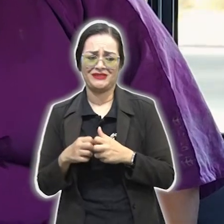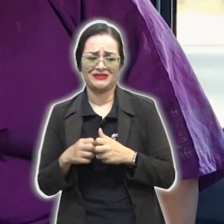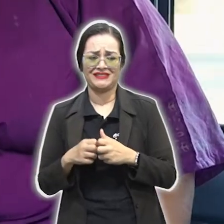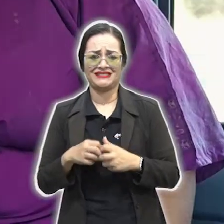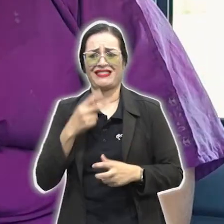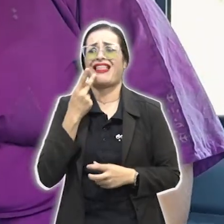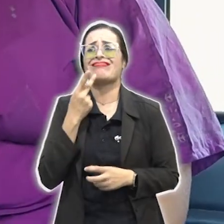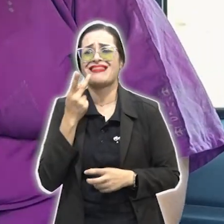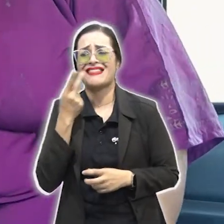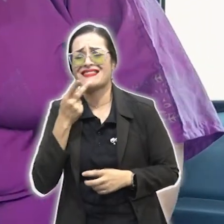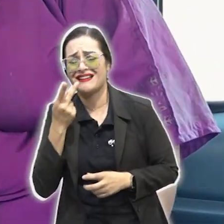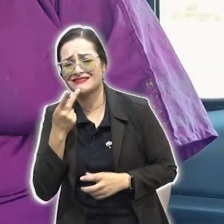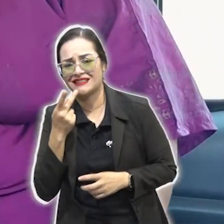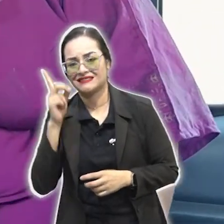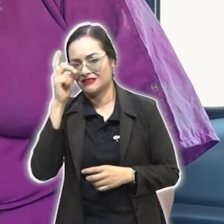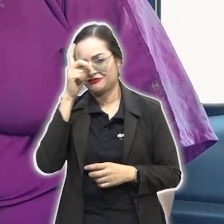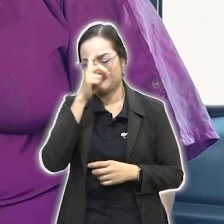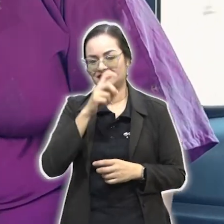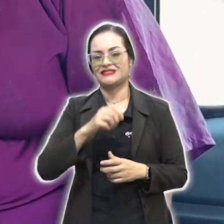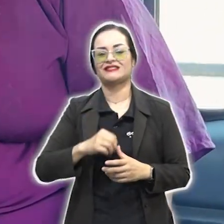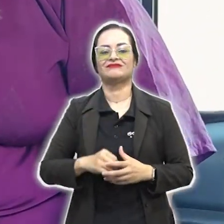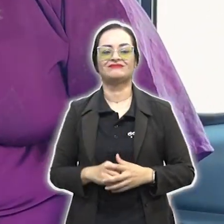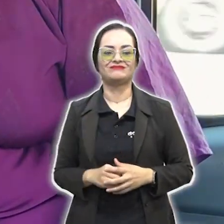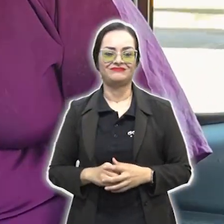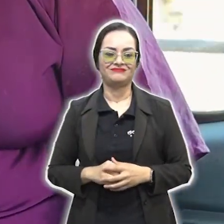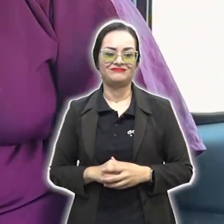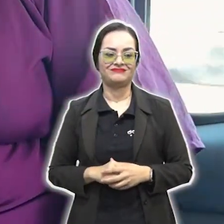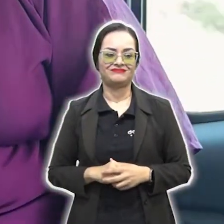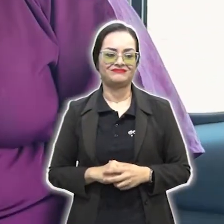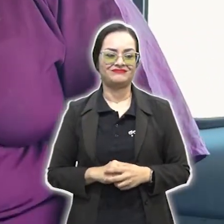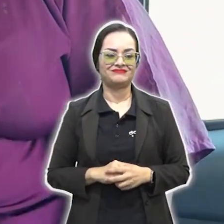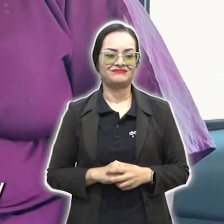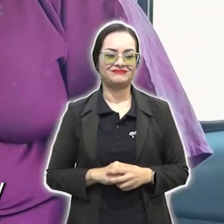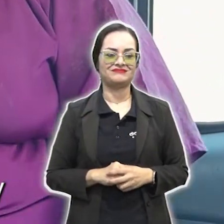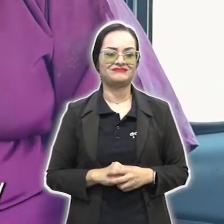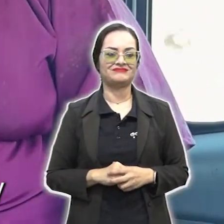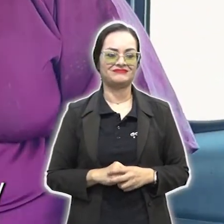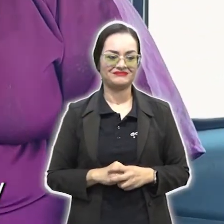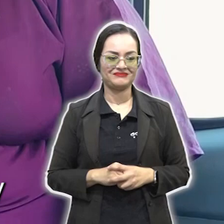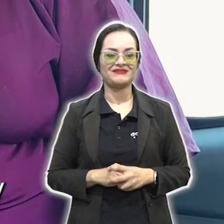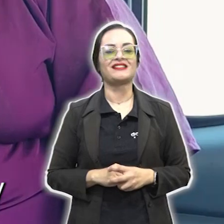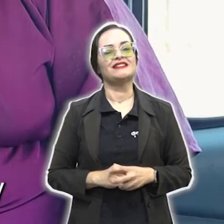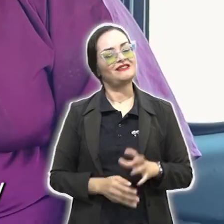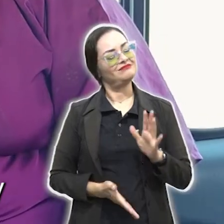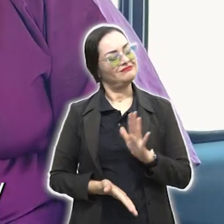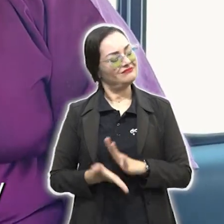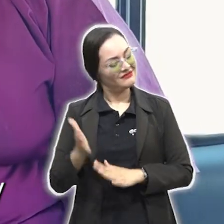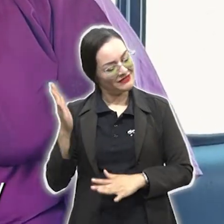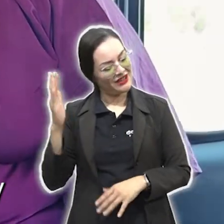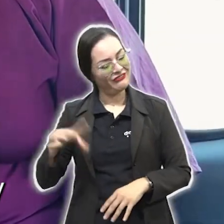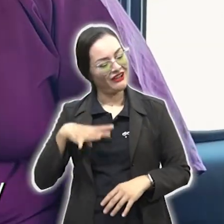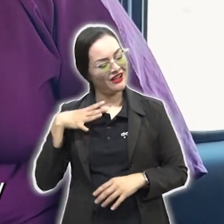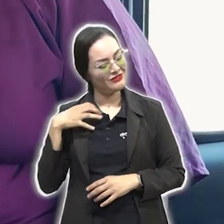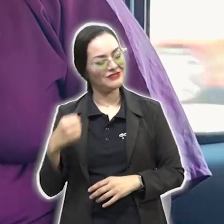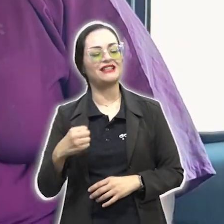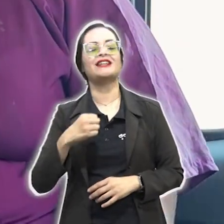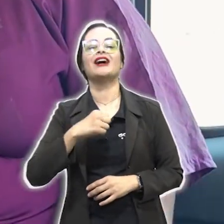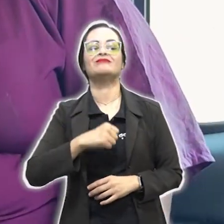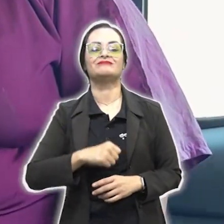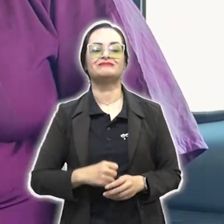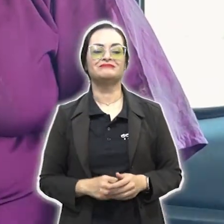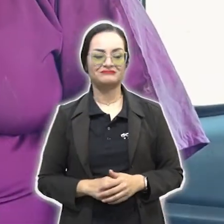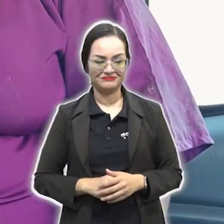poco, pero dice que le va a echar ganas, si no, no va a haber empanadas. Entonces, aquí vamos para echarle ganas y